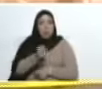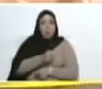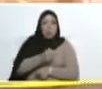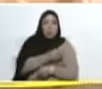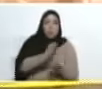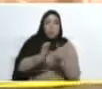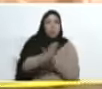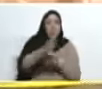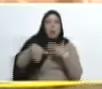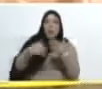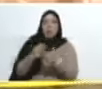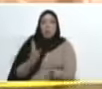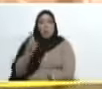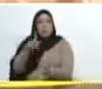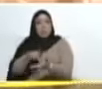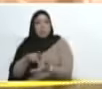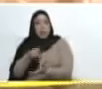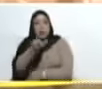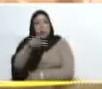multiplicó